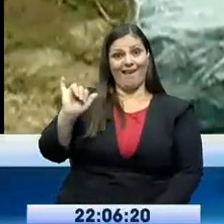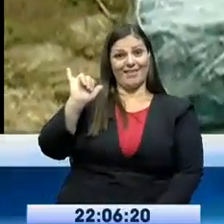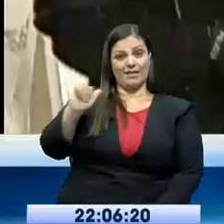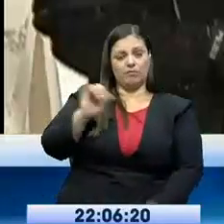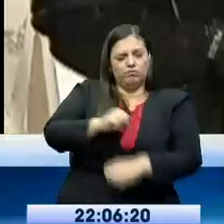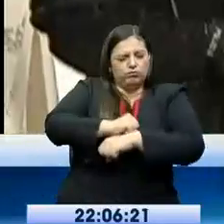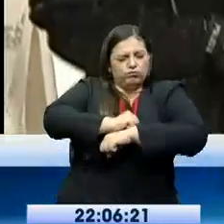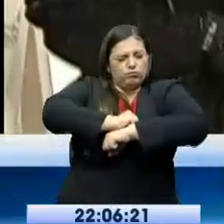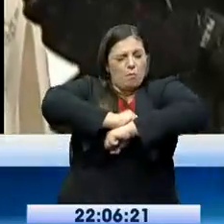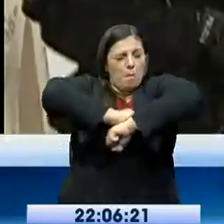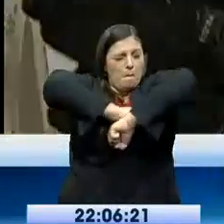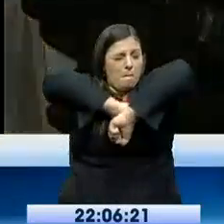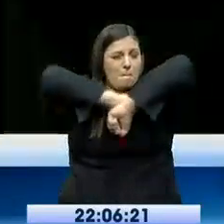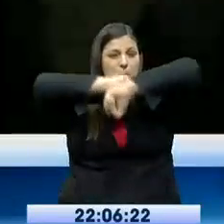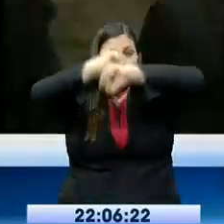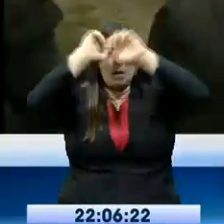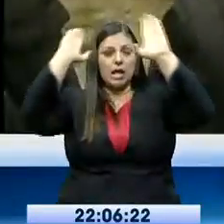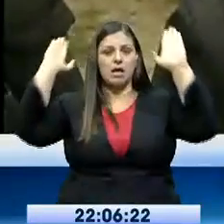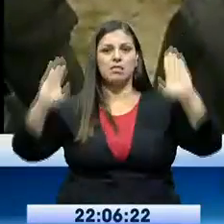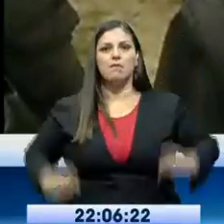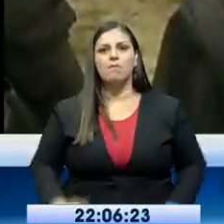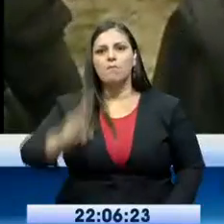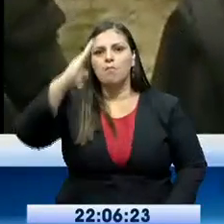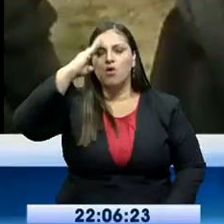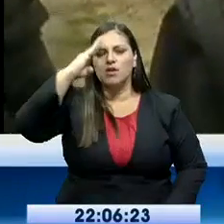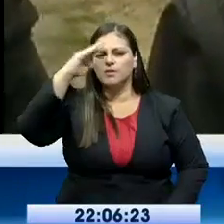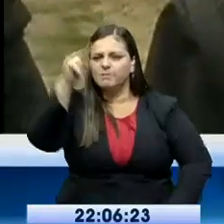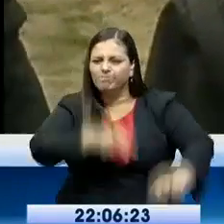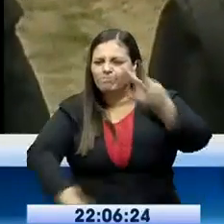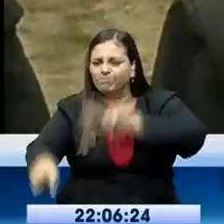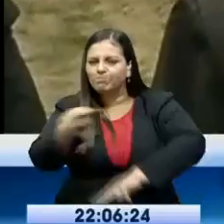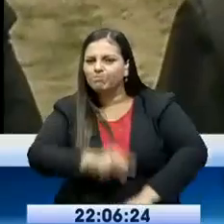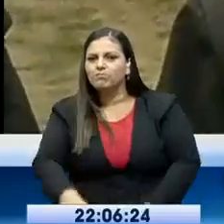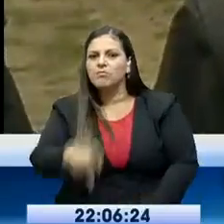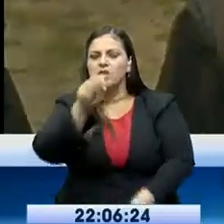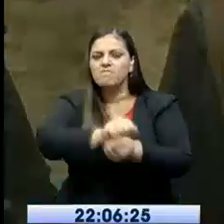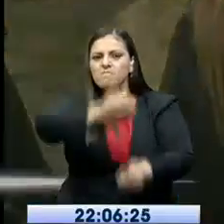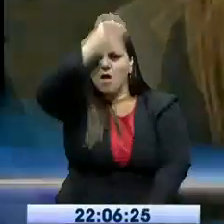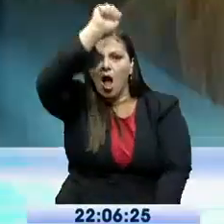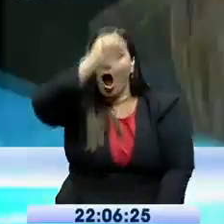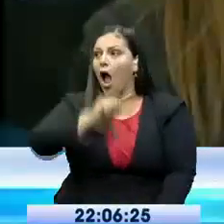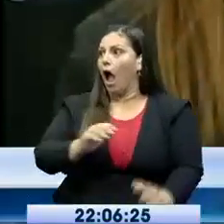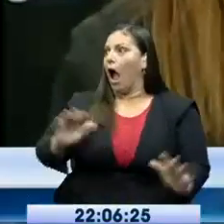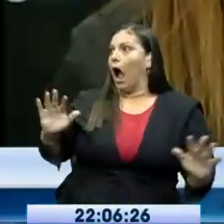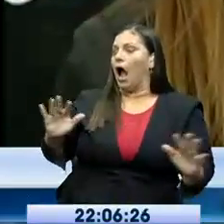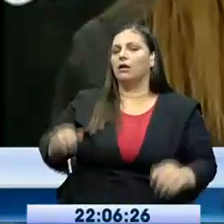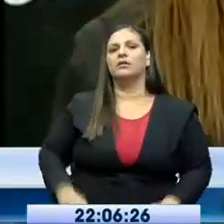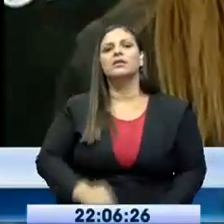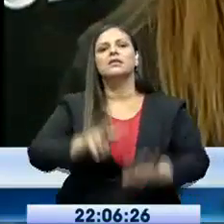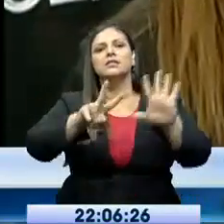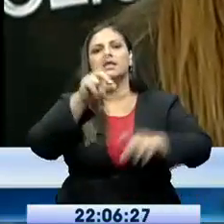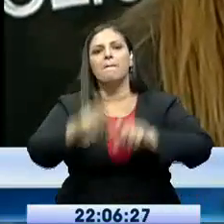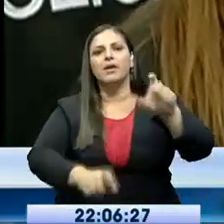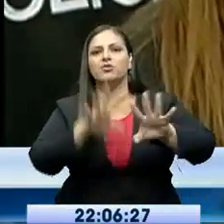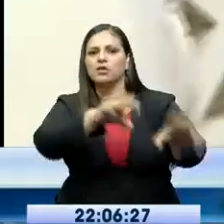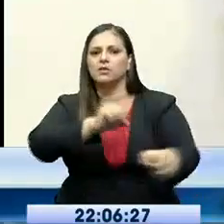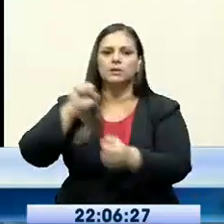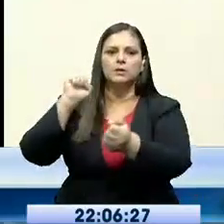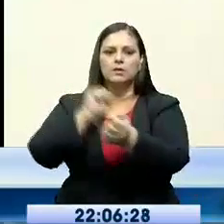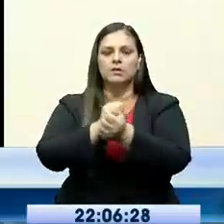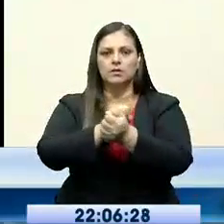del gallo, que dieron el golpe. 7 personas detenidas entre ecuatorianos y extranjeros, hasta ahora 2 extranjeros y los demás son